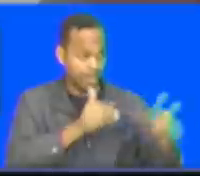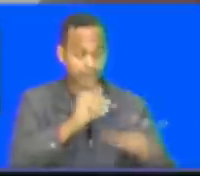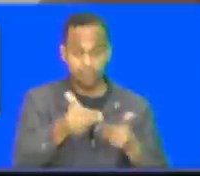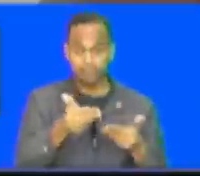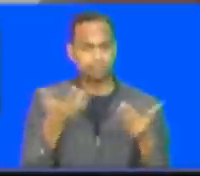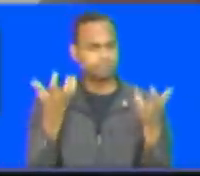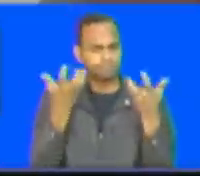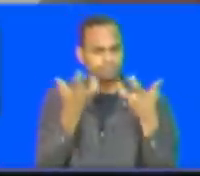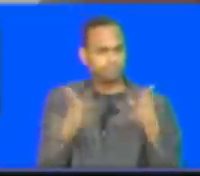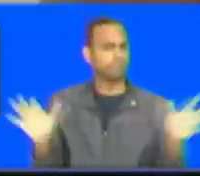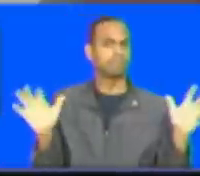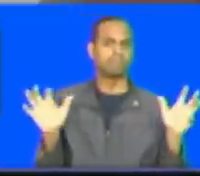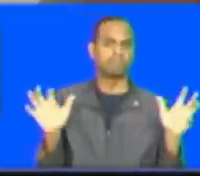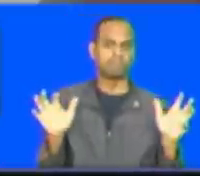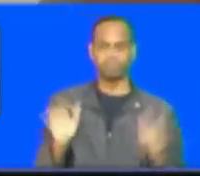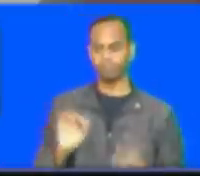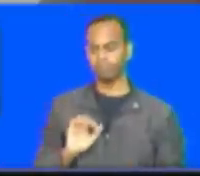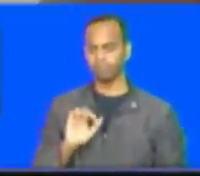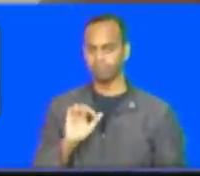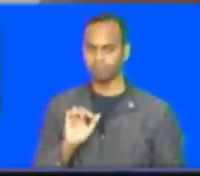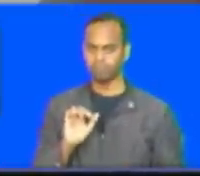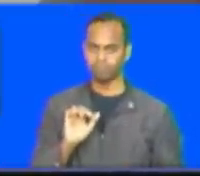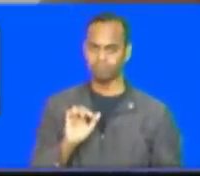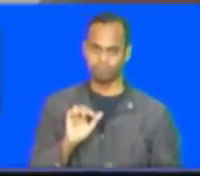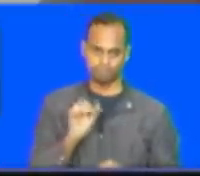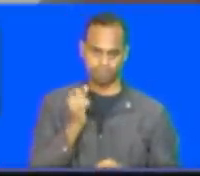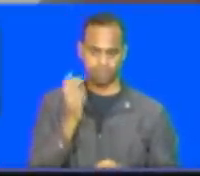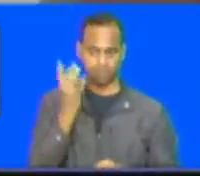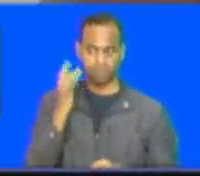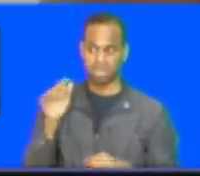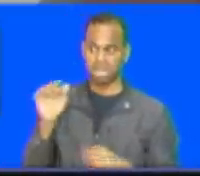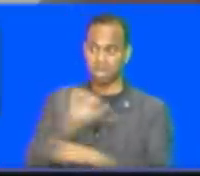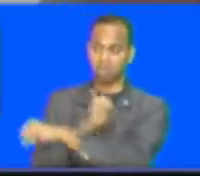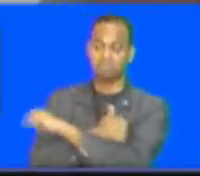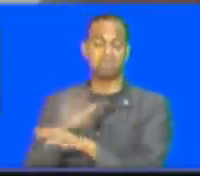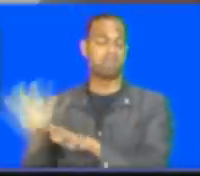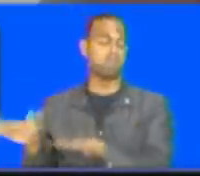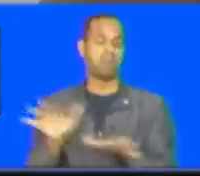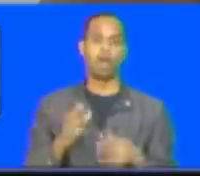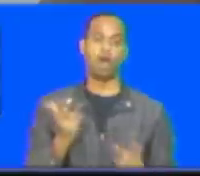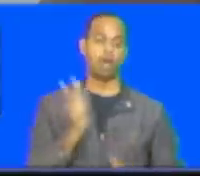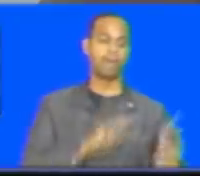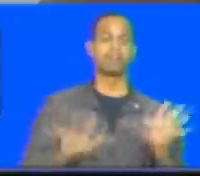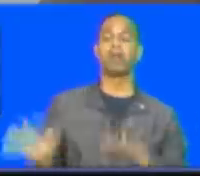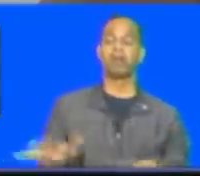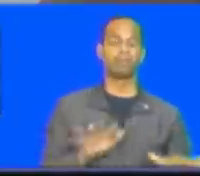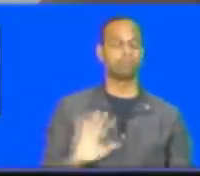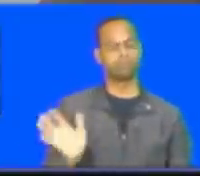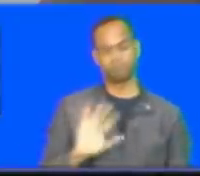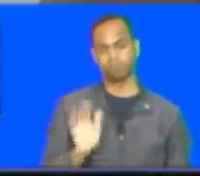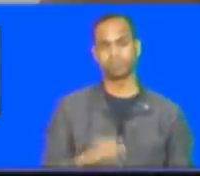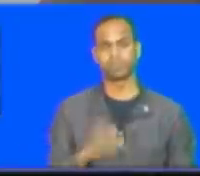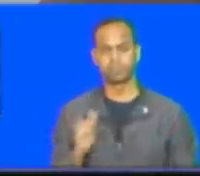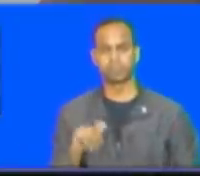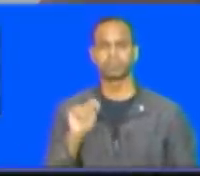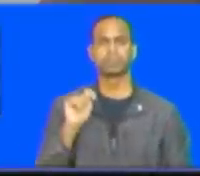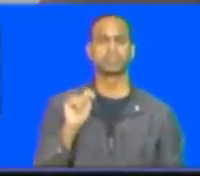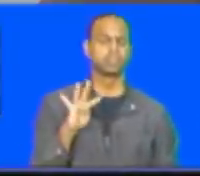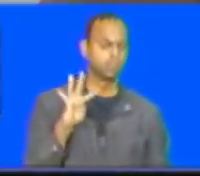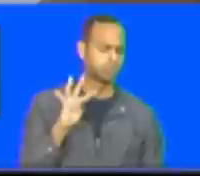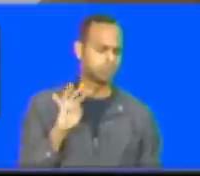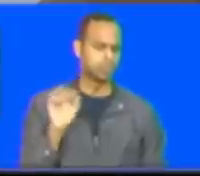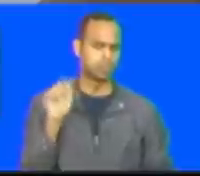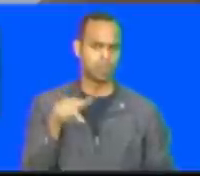por negligencia ni de autoridad, pero mucho menos por inobservancia del ciudadano. Canal 4.